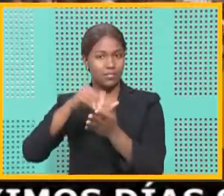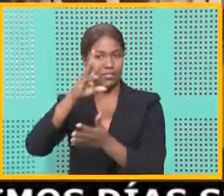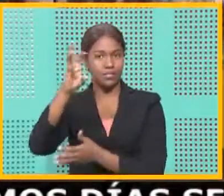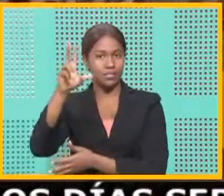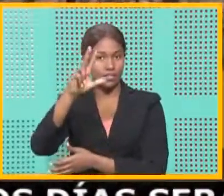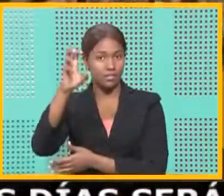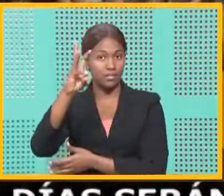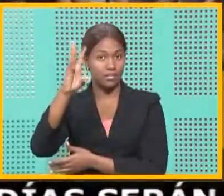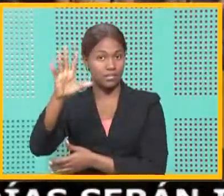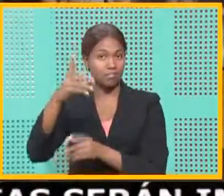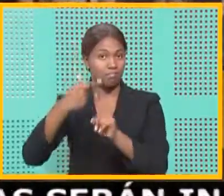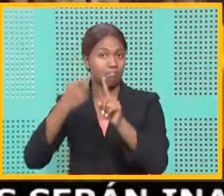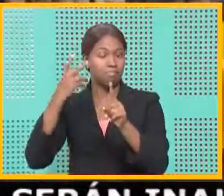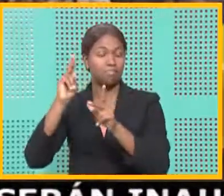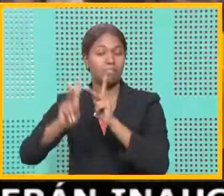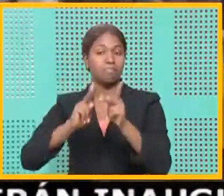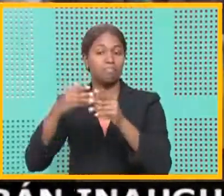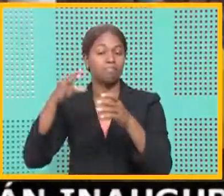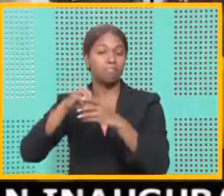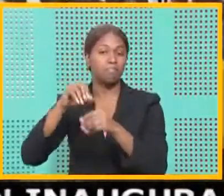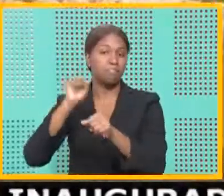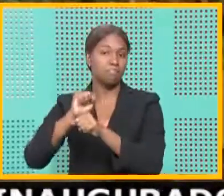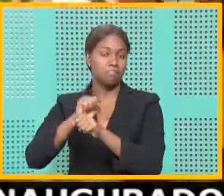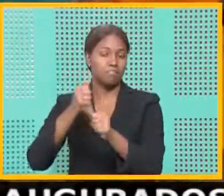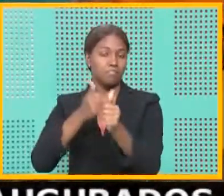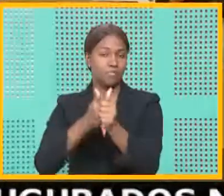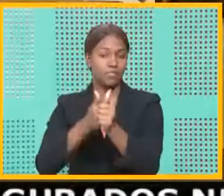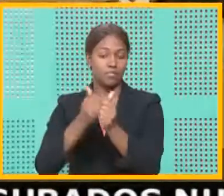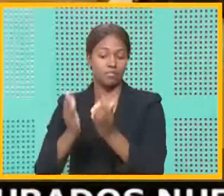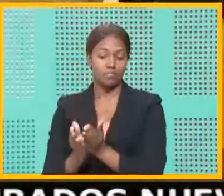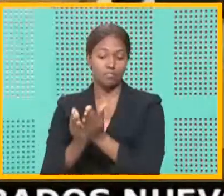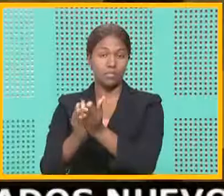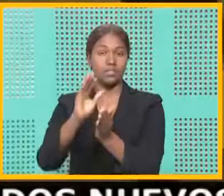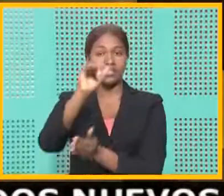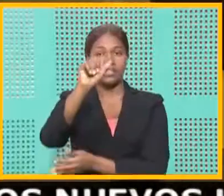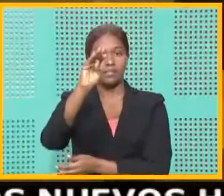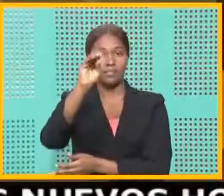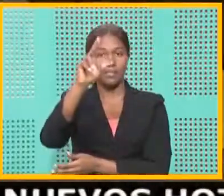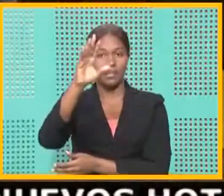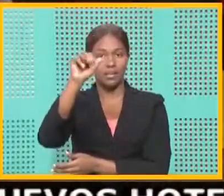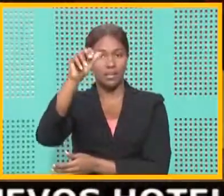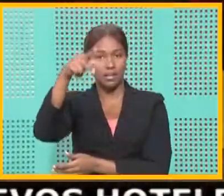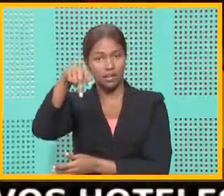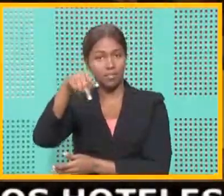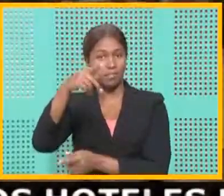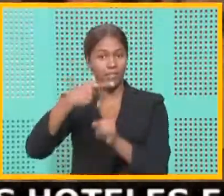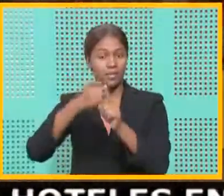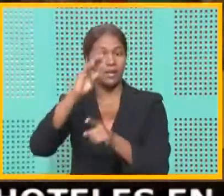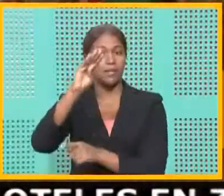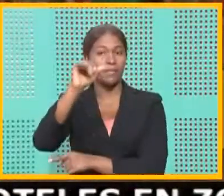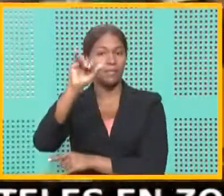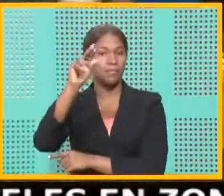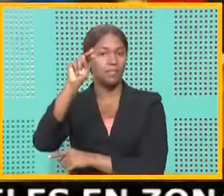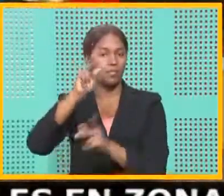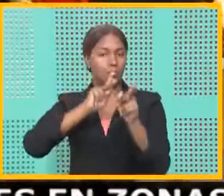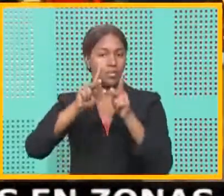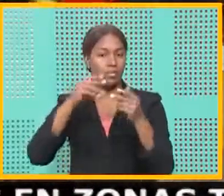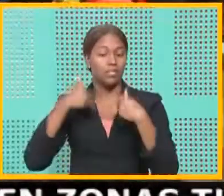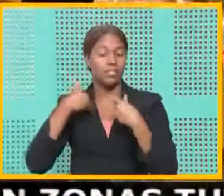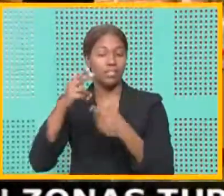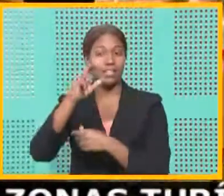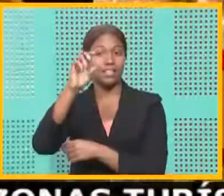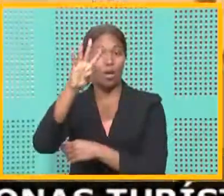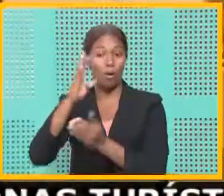384.365 corresponden al personal de tripulación. El puerto Amber Cove, en Maimón, Puerto Plata, lidera con la llegada de 204 barcos